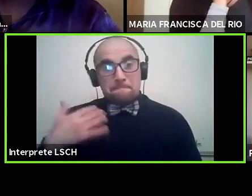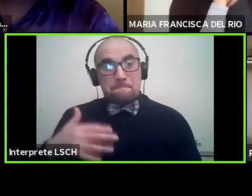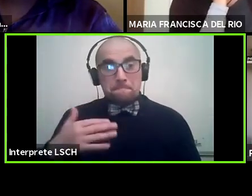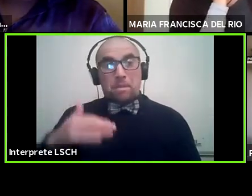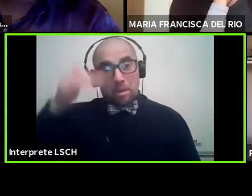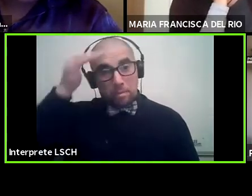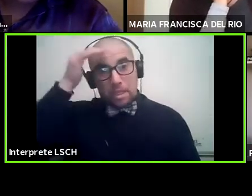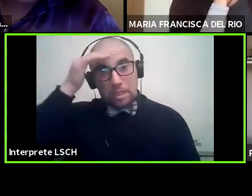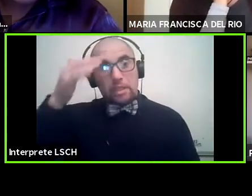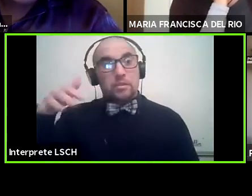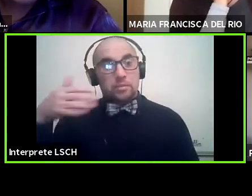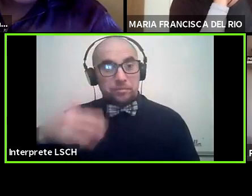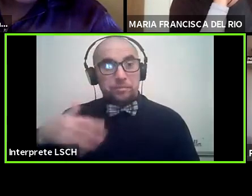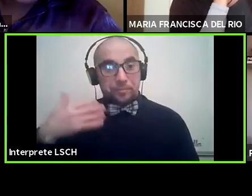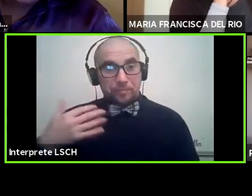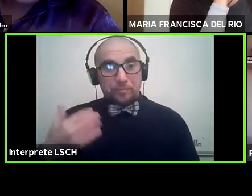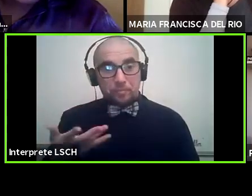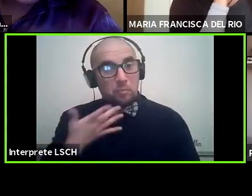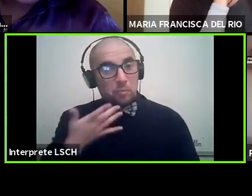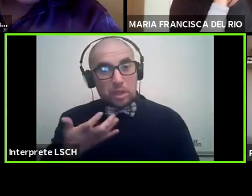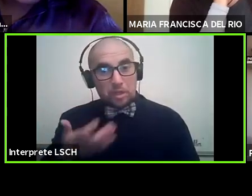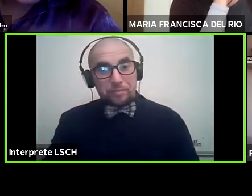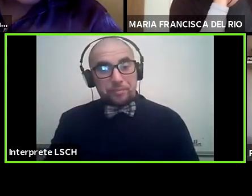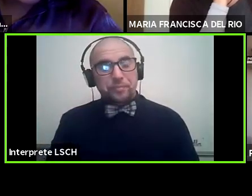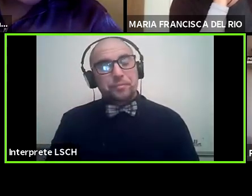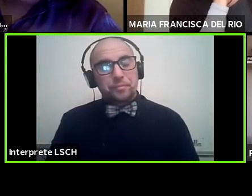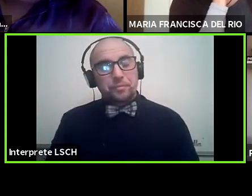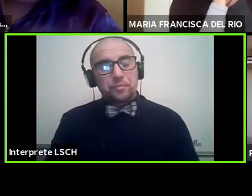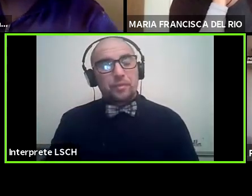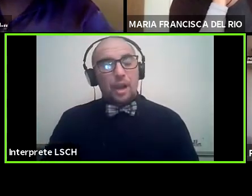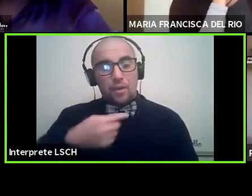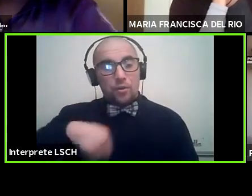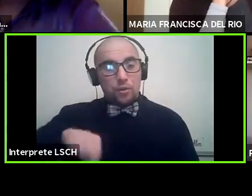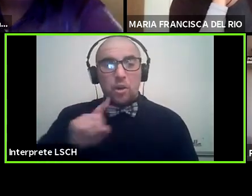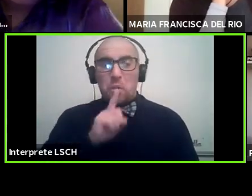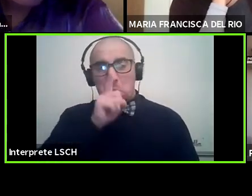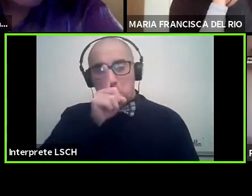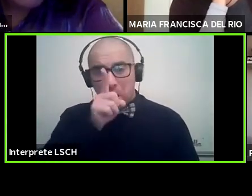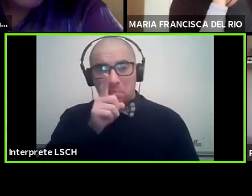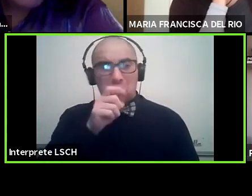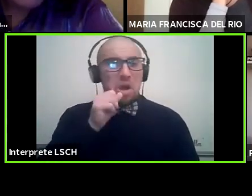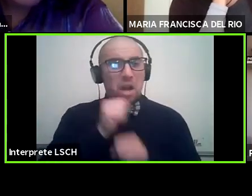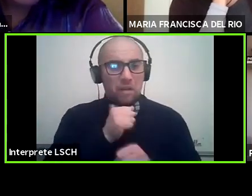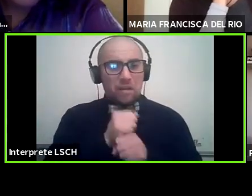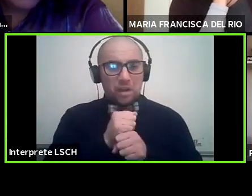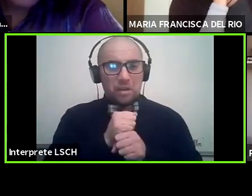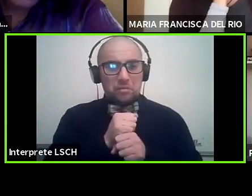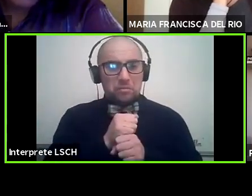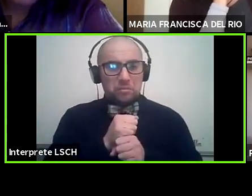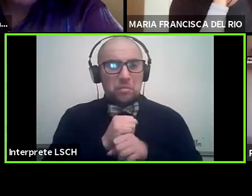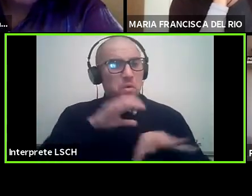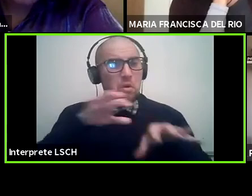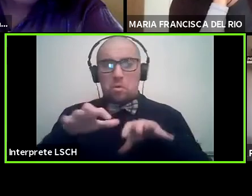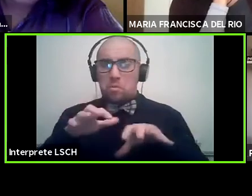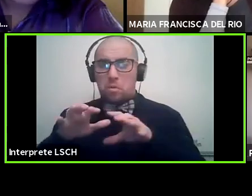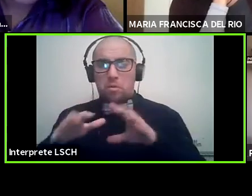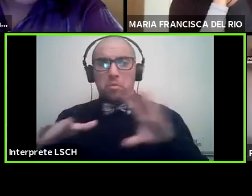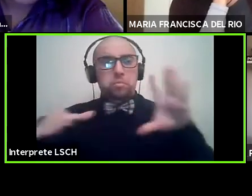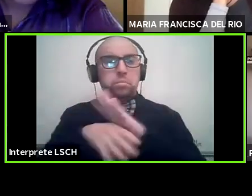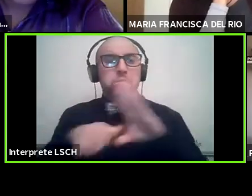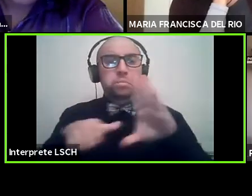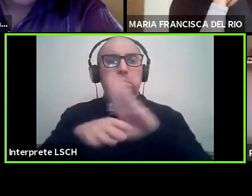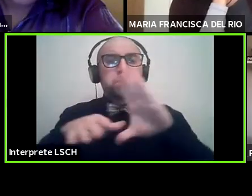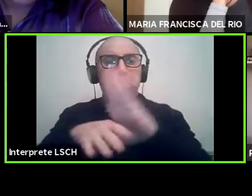experiencia, en términos de que nosotros estamos acostumbrados a desarrollar cosas en un contexto presencial,